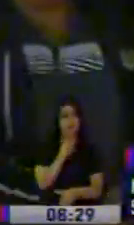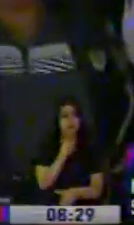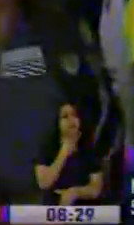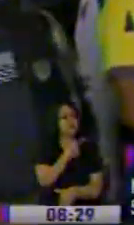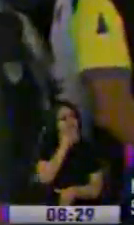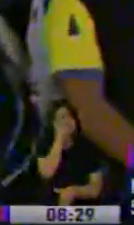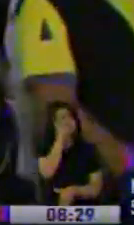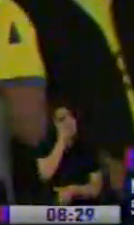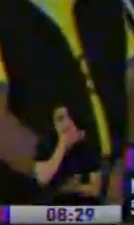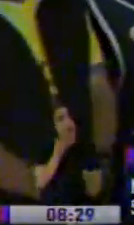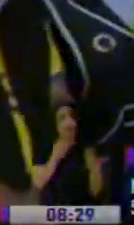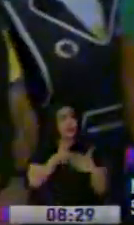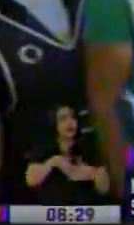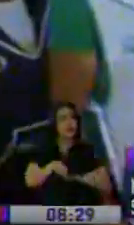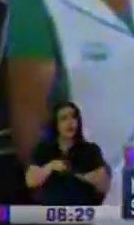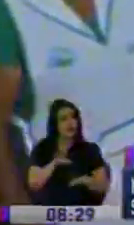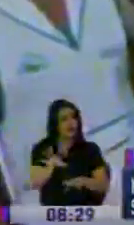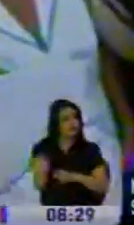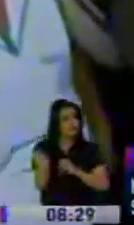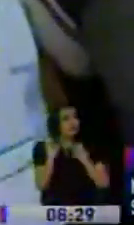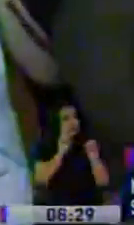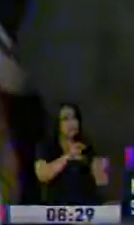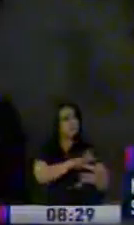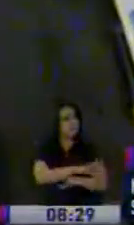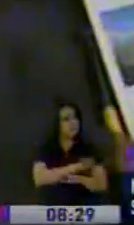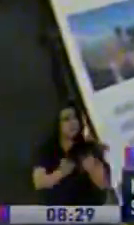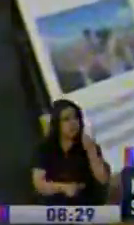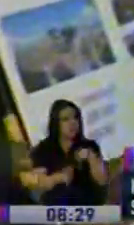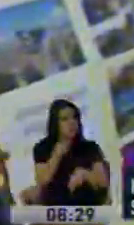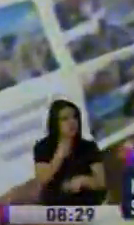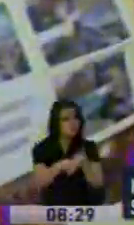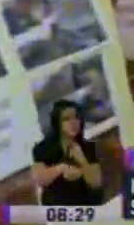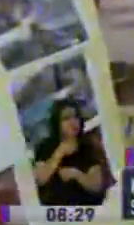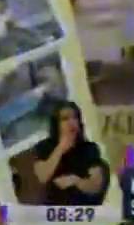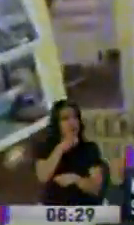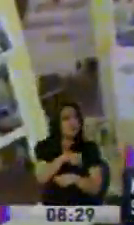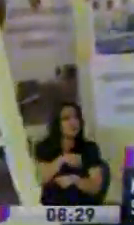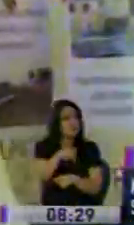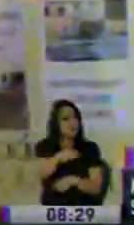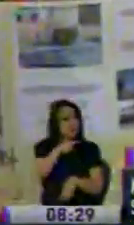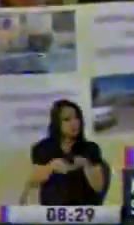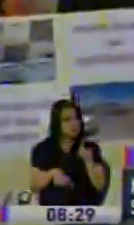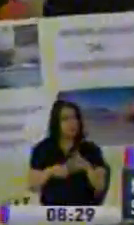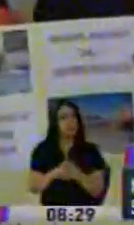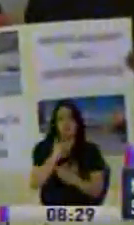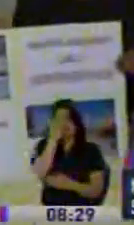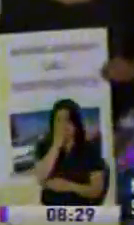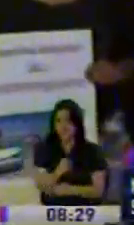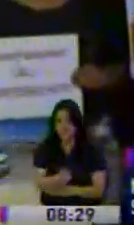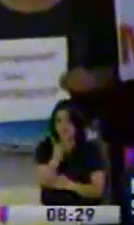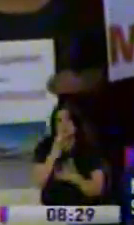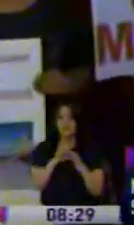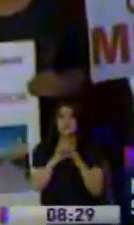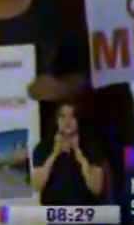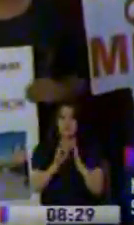aún no se puede ya pasar, trasladar a los comerciantes a este sector? Buenos días, compañeros.